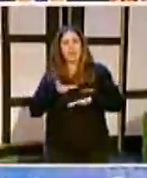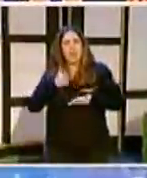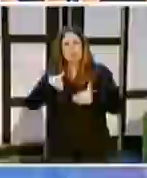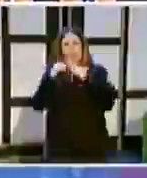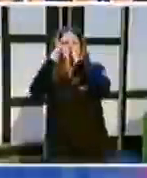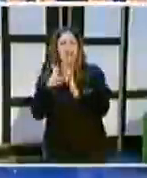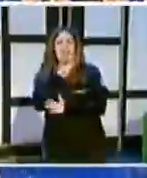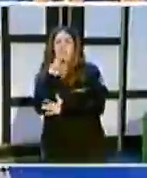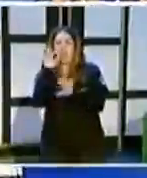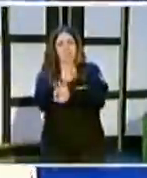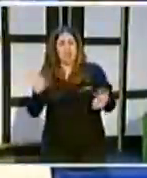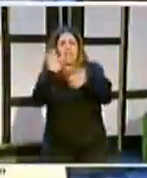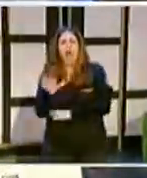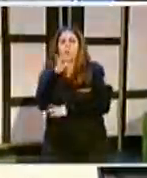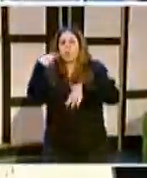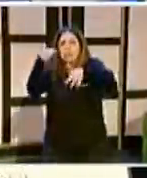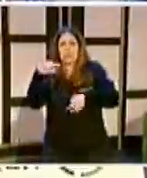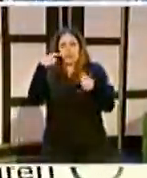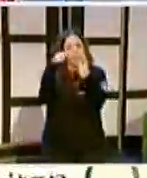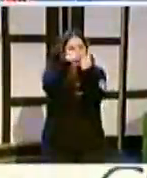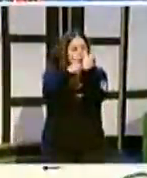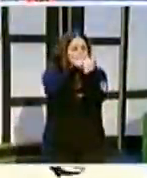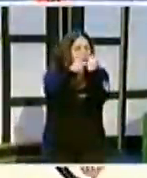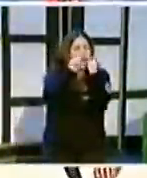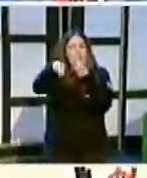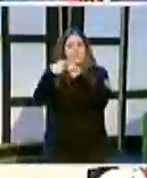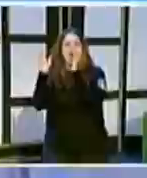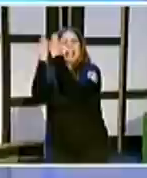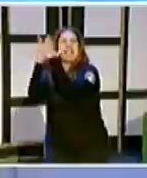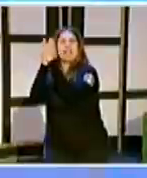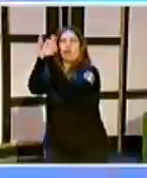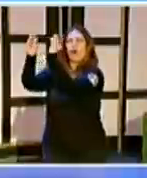saben valorar. Siempre con el móvil los libros pa' adornar.